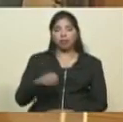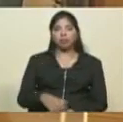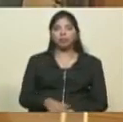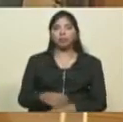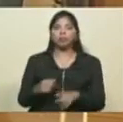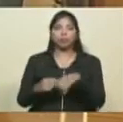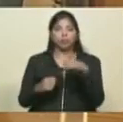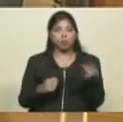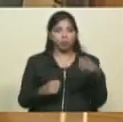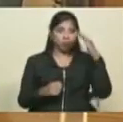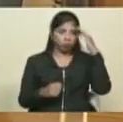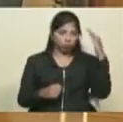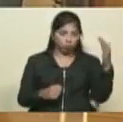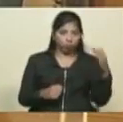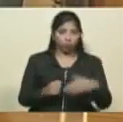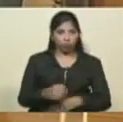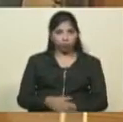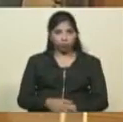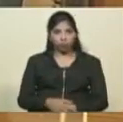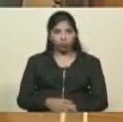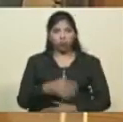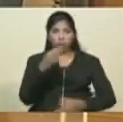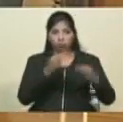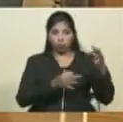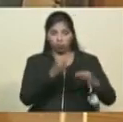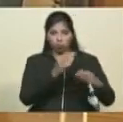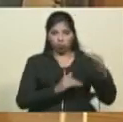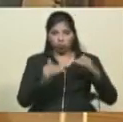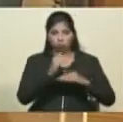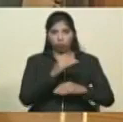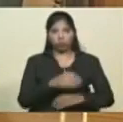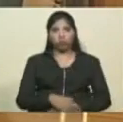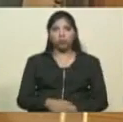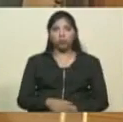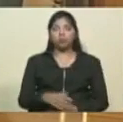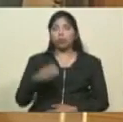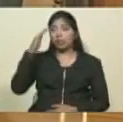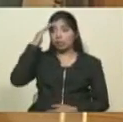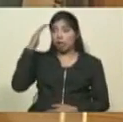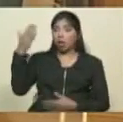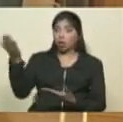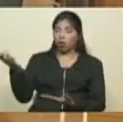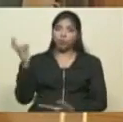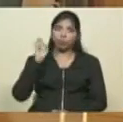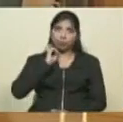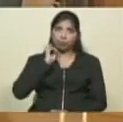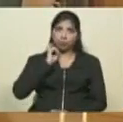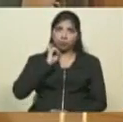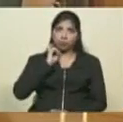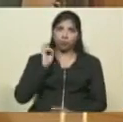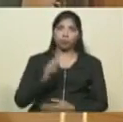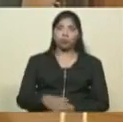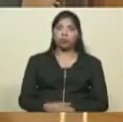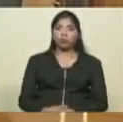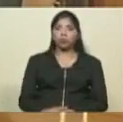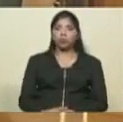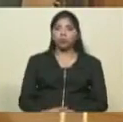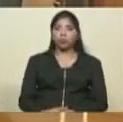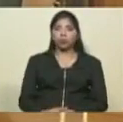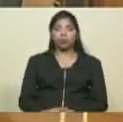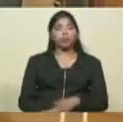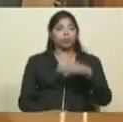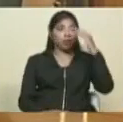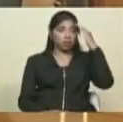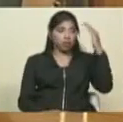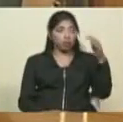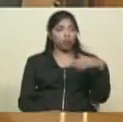Moreno, presidente del Tribunal Supremo de Justicia, del ciudadano Tarek William Saab, presidente del Poder Ciudadano y fiscal